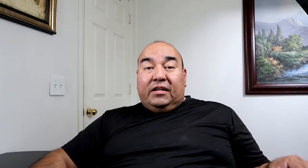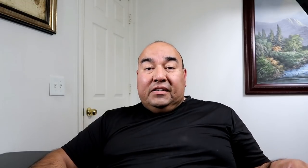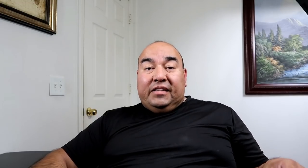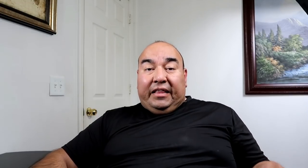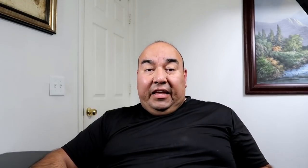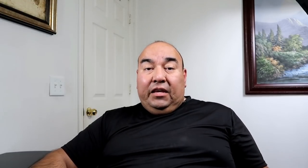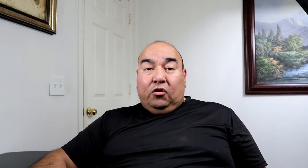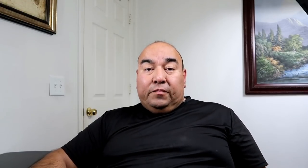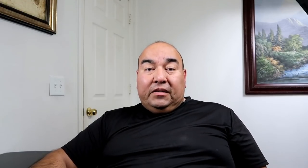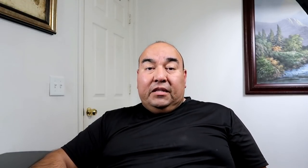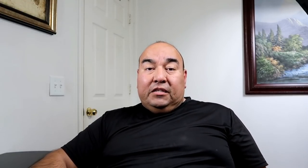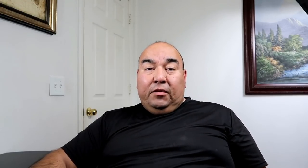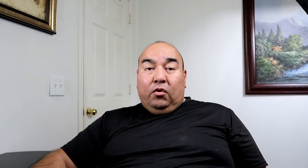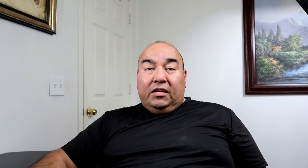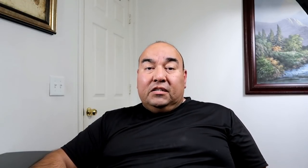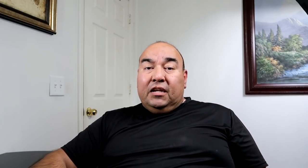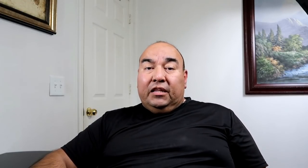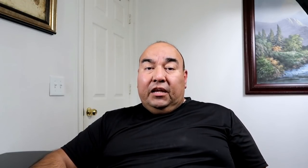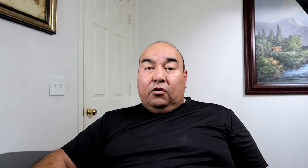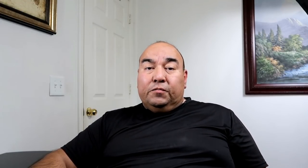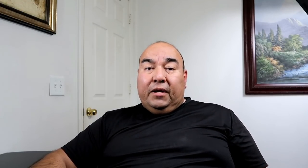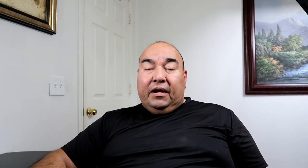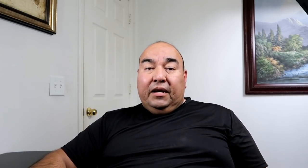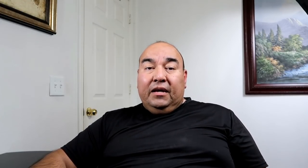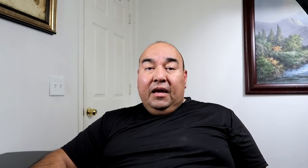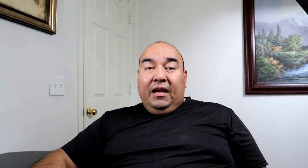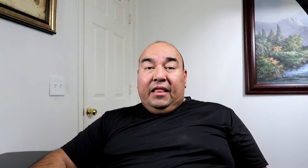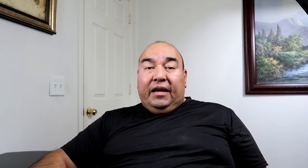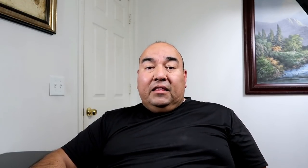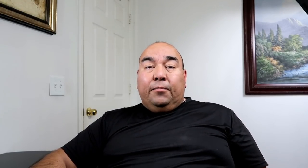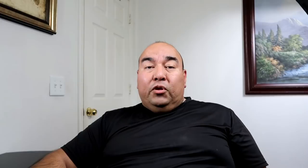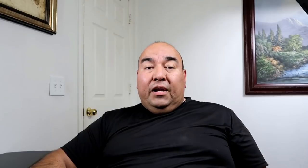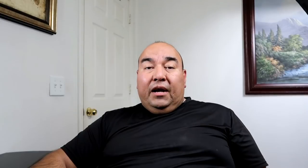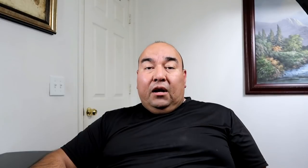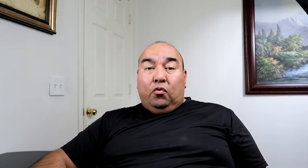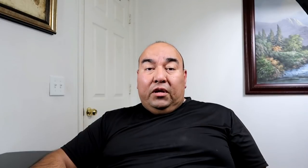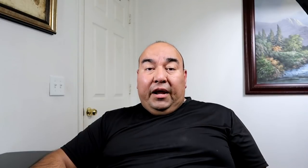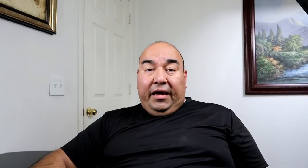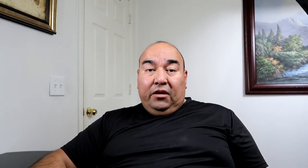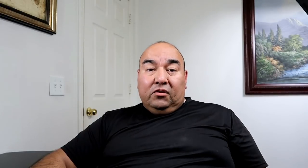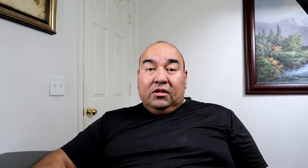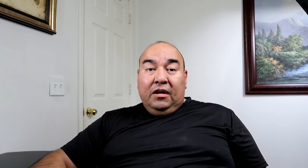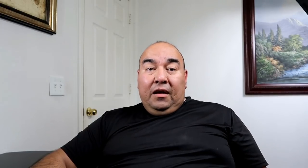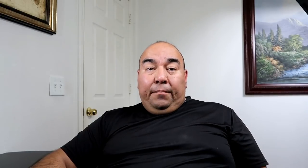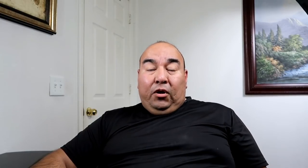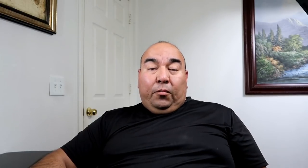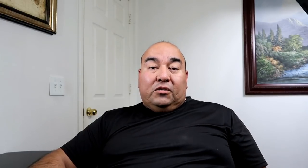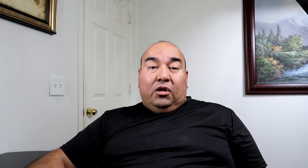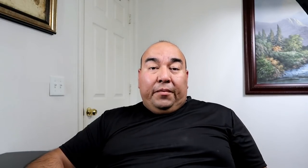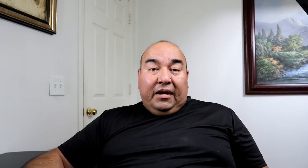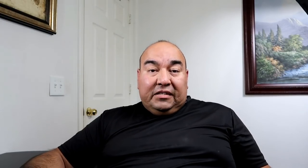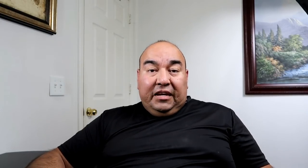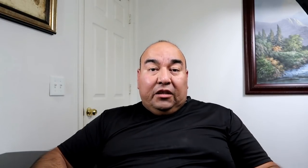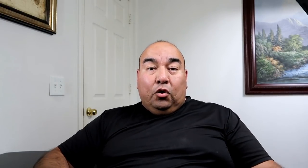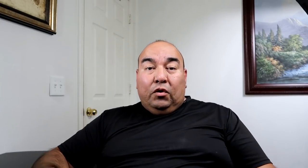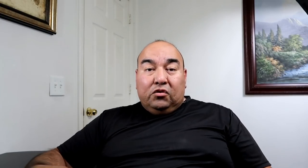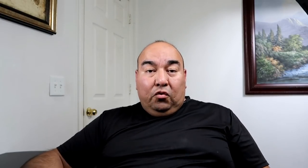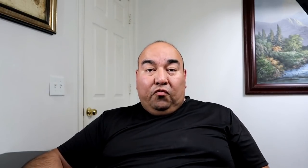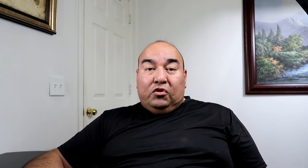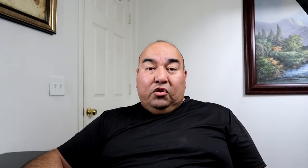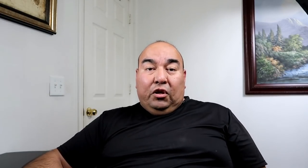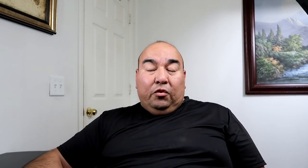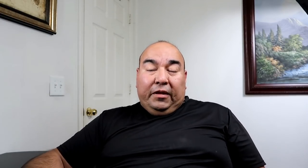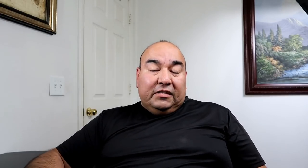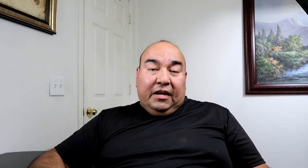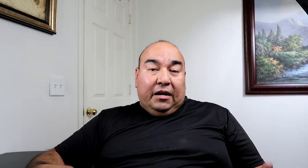algunos lugares estratégicos, más de 10.000 lugares estratégicos para que la gente pudiera acudir a ellos. Pero pues todavía sigue todo